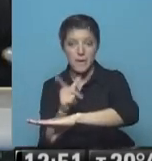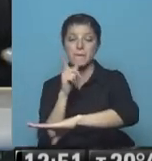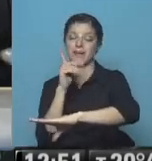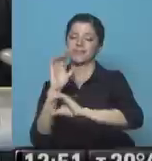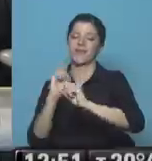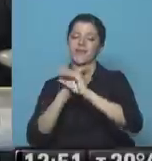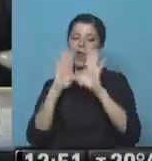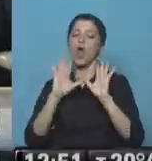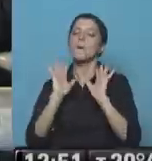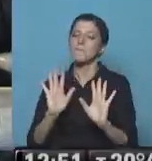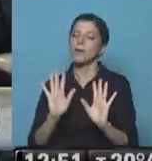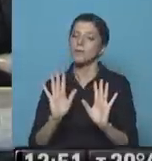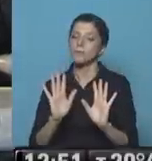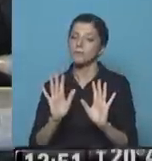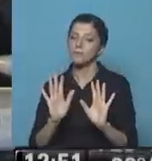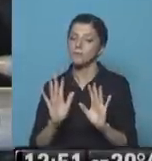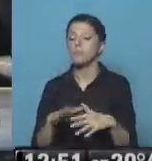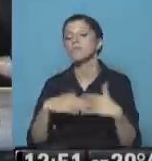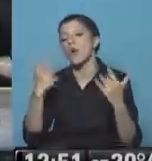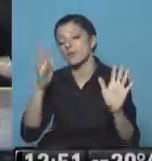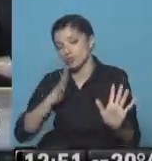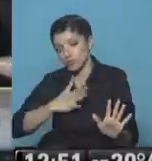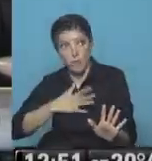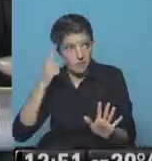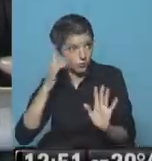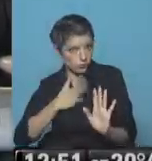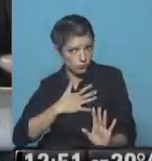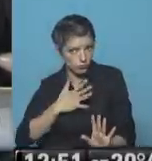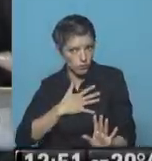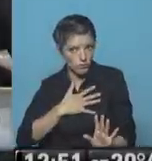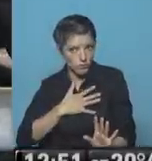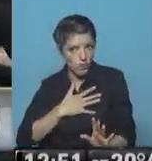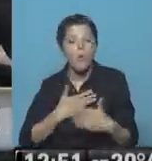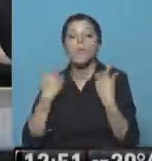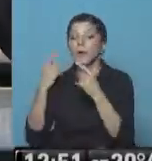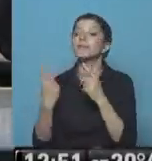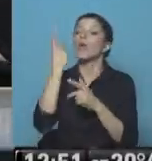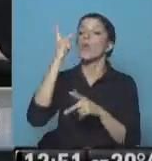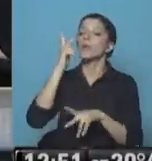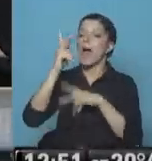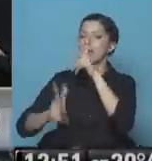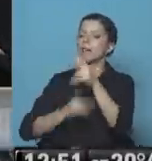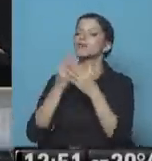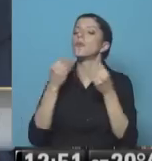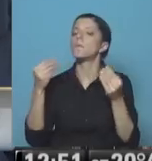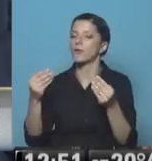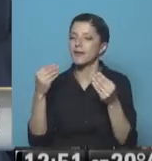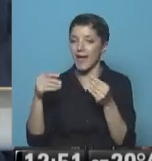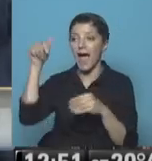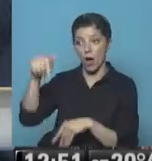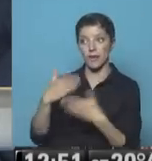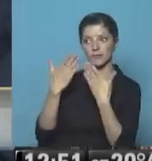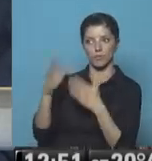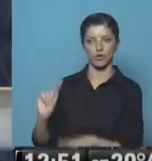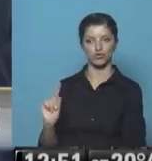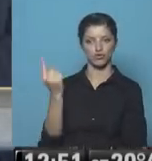eso me parece que puede ser, es una hipótesis lo mío, obviamente, una de las explicaciones de por qué se le largó la mano a un hombre